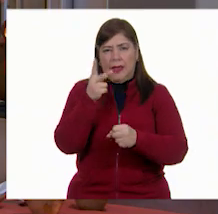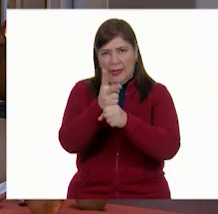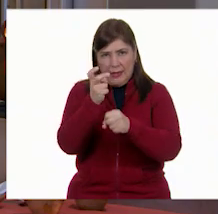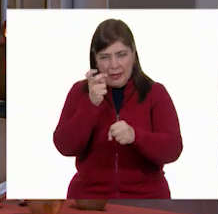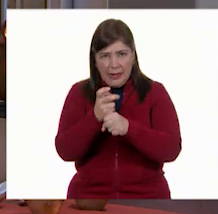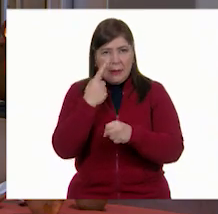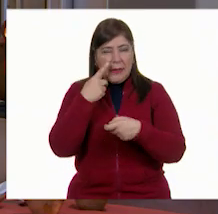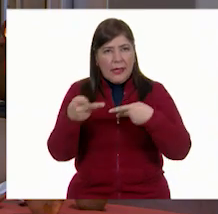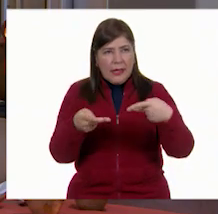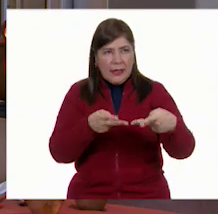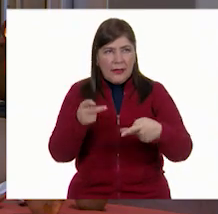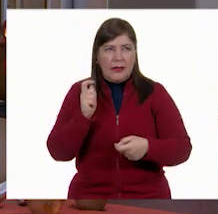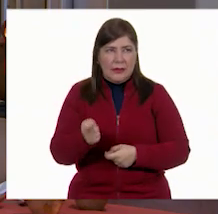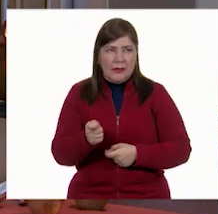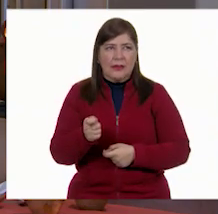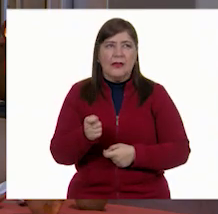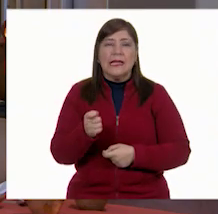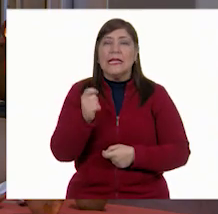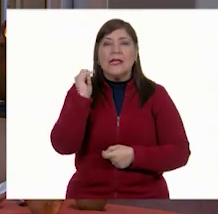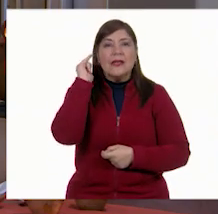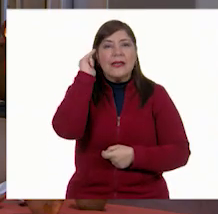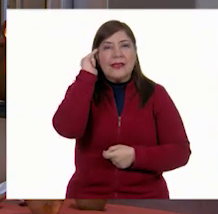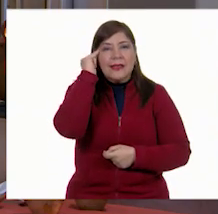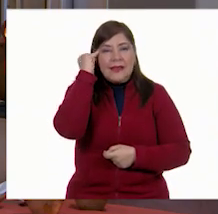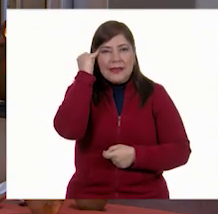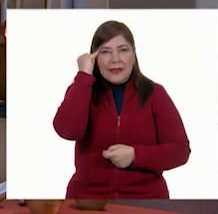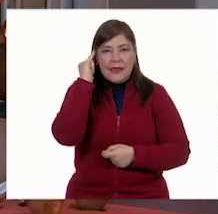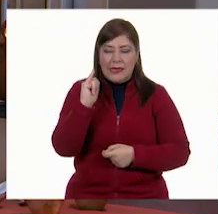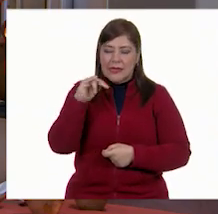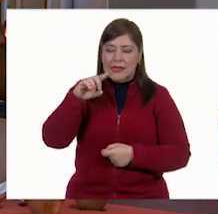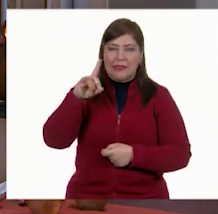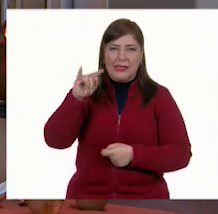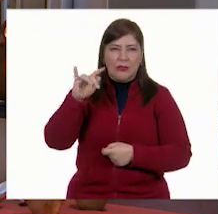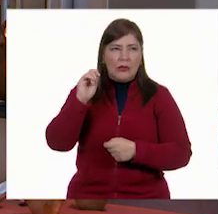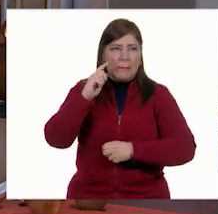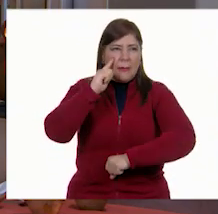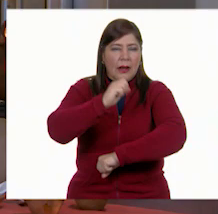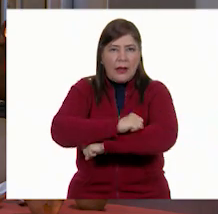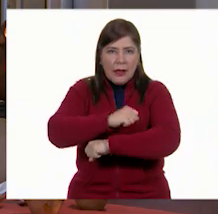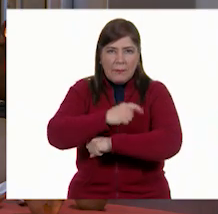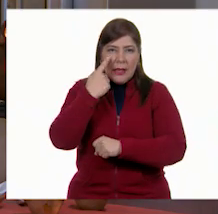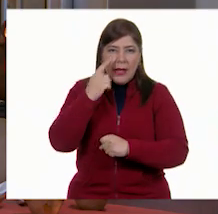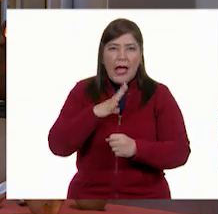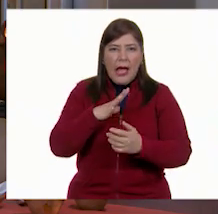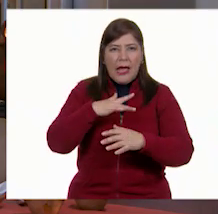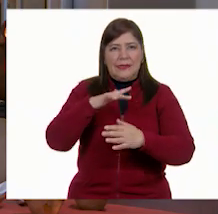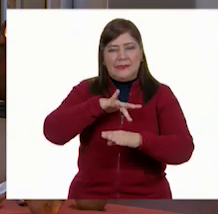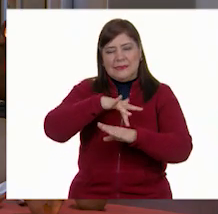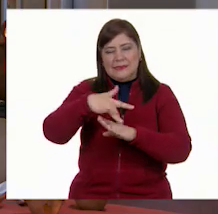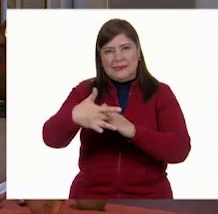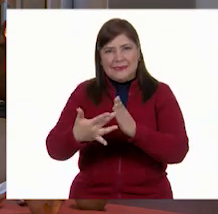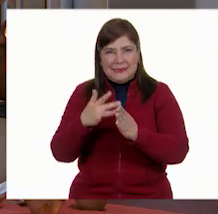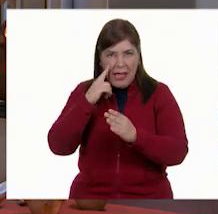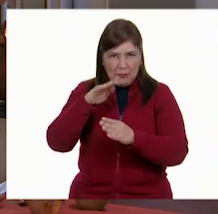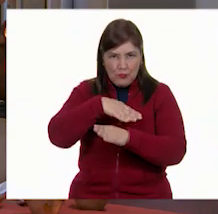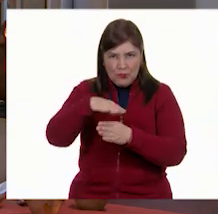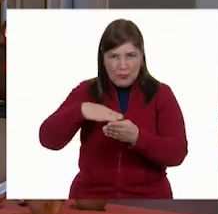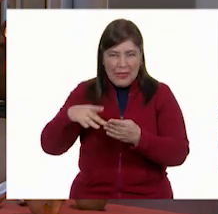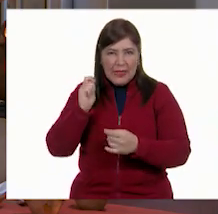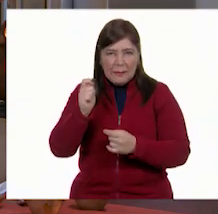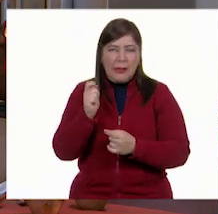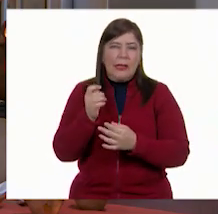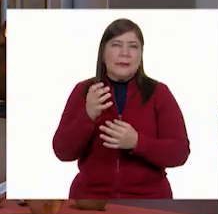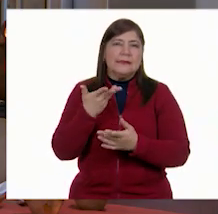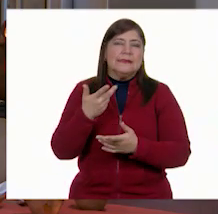a preparar unos inditos al balcón que están hechos con nopalitos tiernos. Un